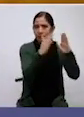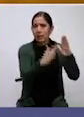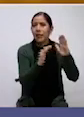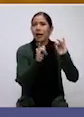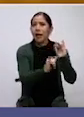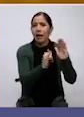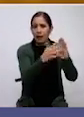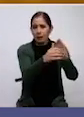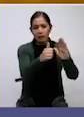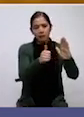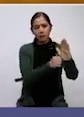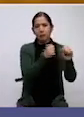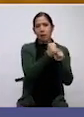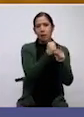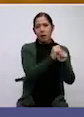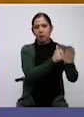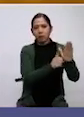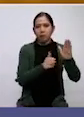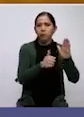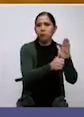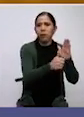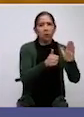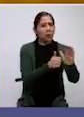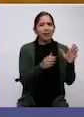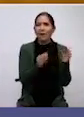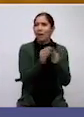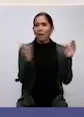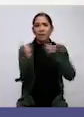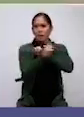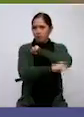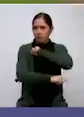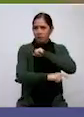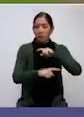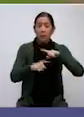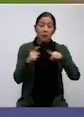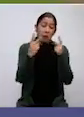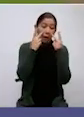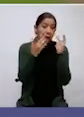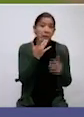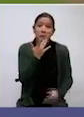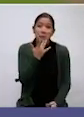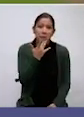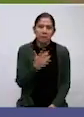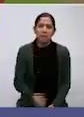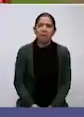esos aspectos, ¿no? Pero no tenemos información formal sobre eso. Una vez presentada la